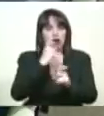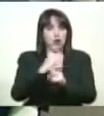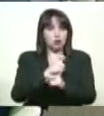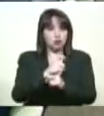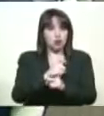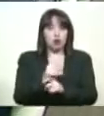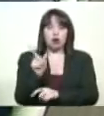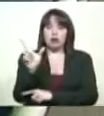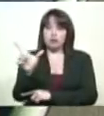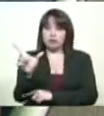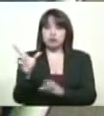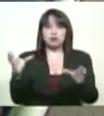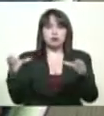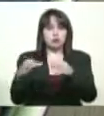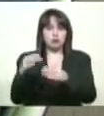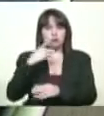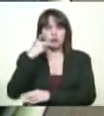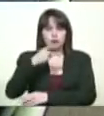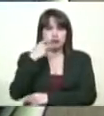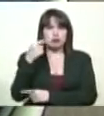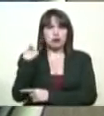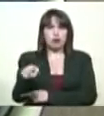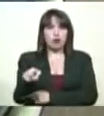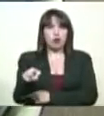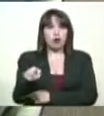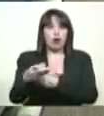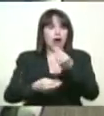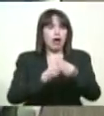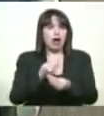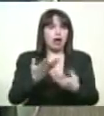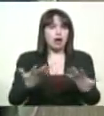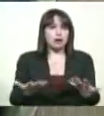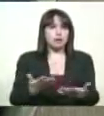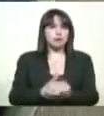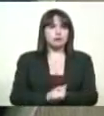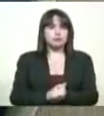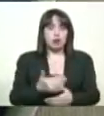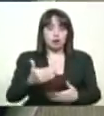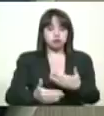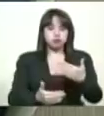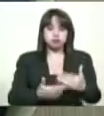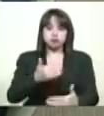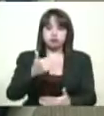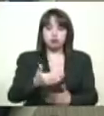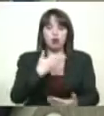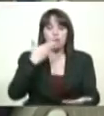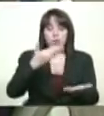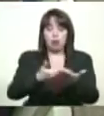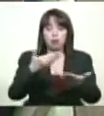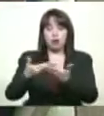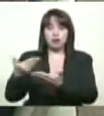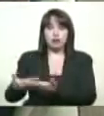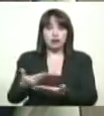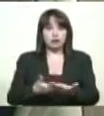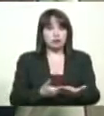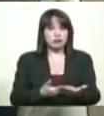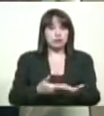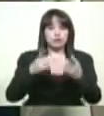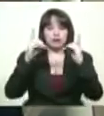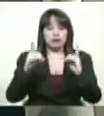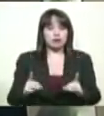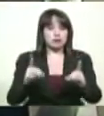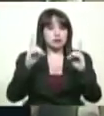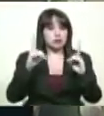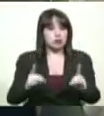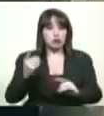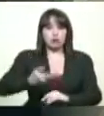partido socialista unido de venezuela vaya avanzando en las formulaciones y en decisiones concretas